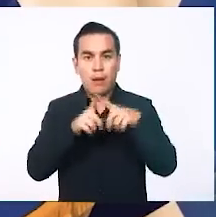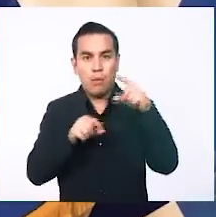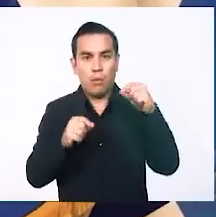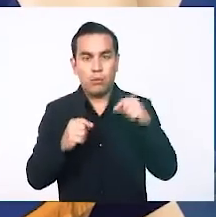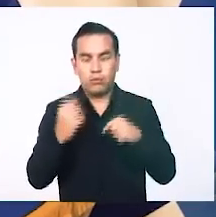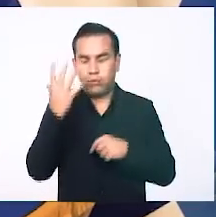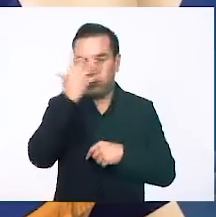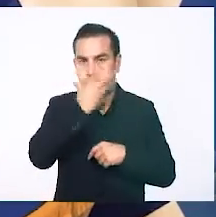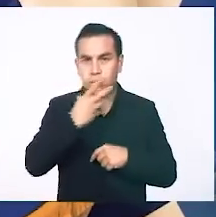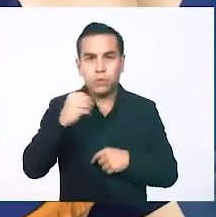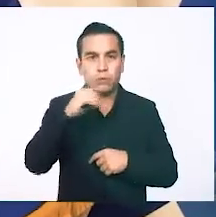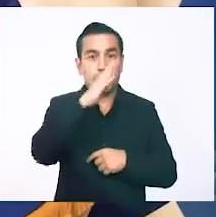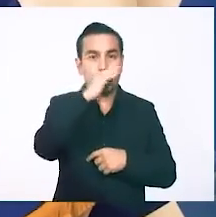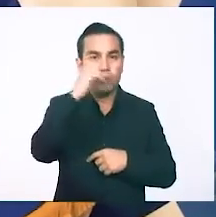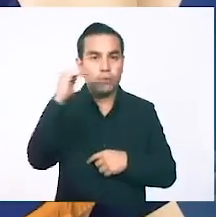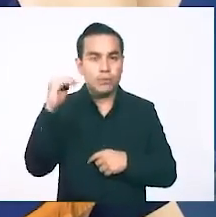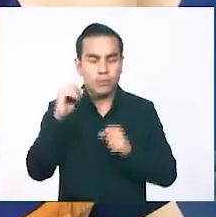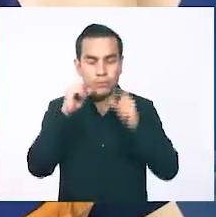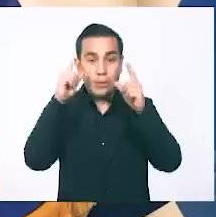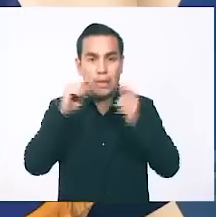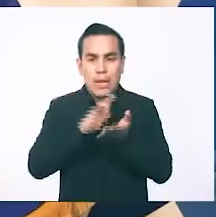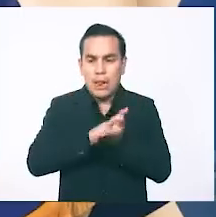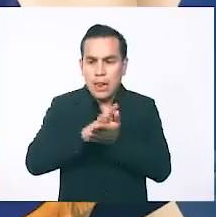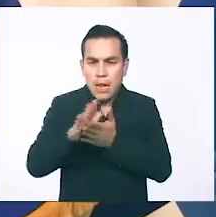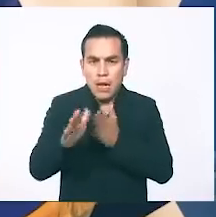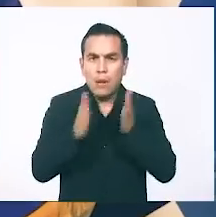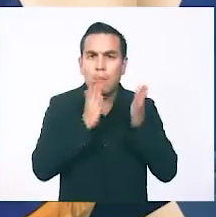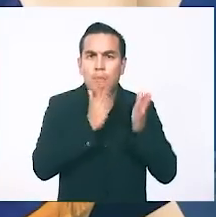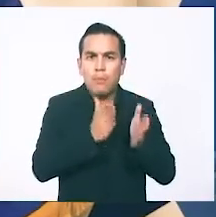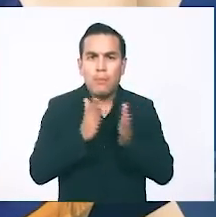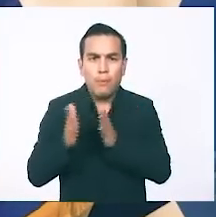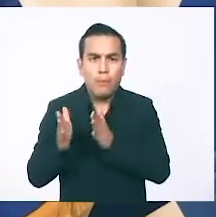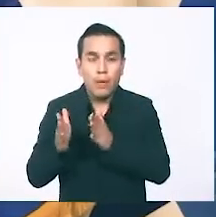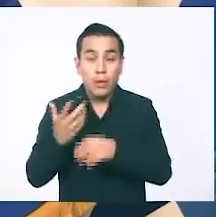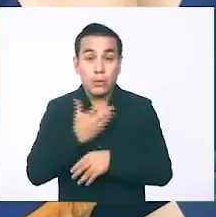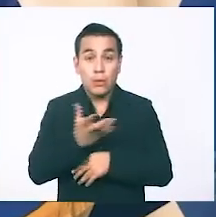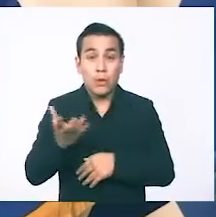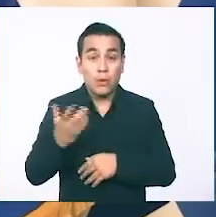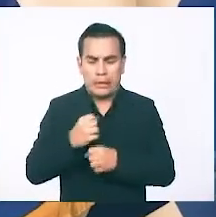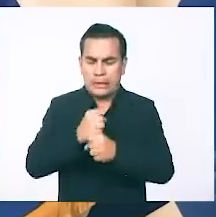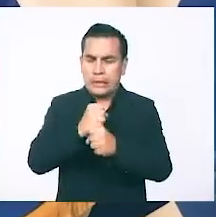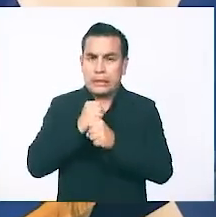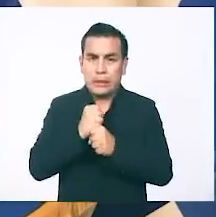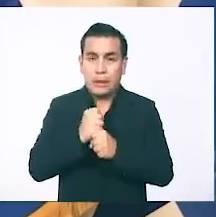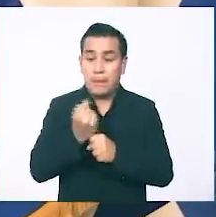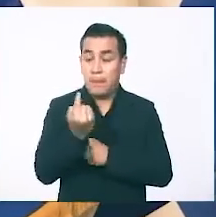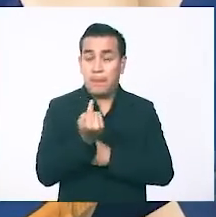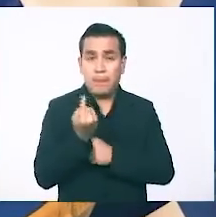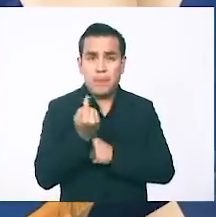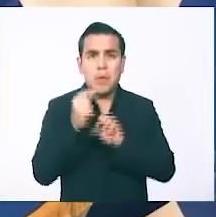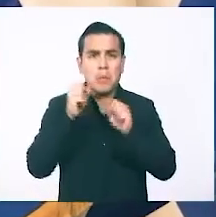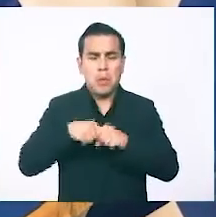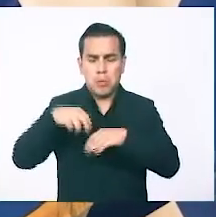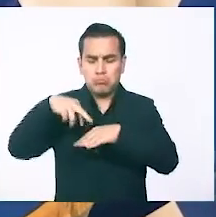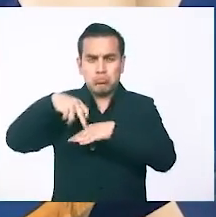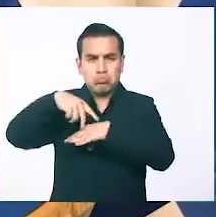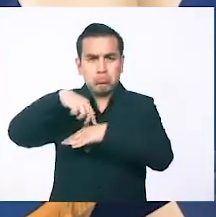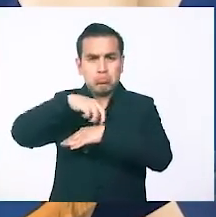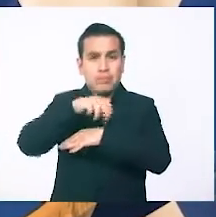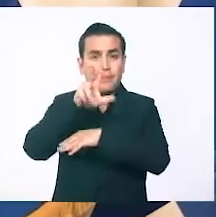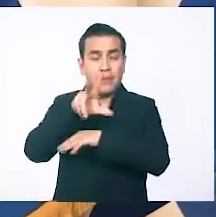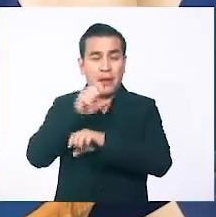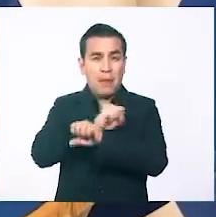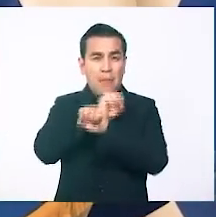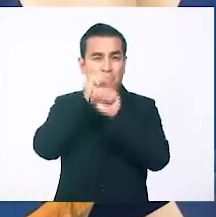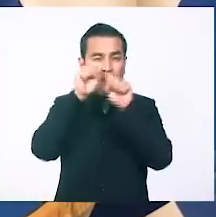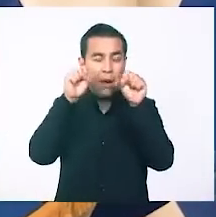país impresionante. Limpio, ordenado. Es una cosa seguro. Ahí la gente camina a las 3 de la mañana